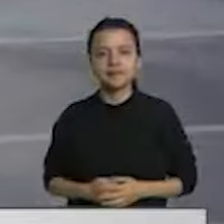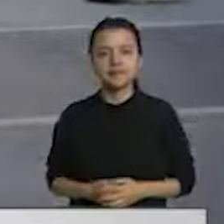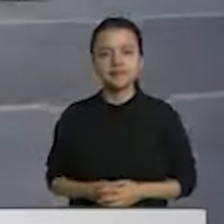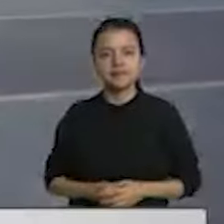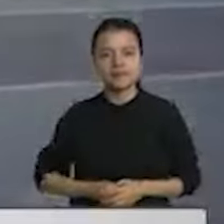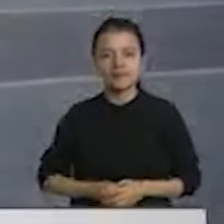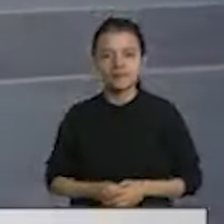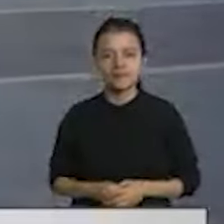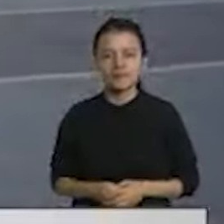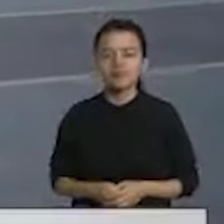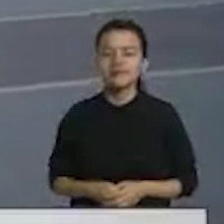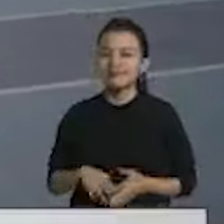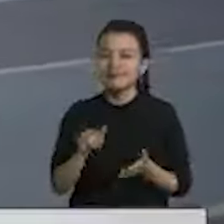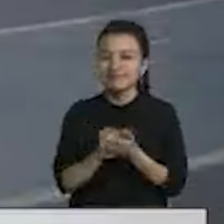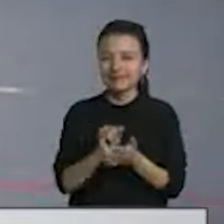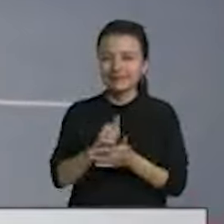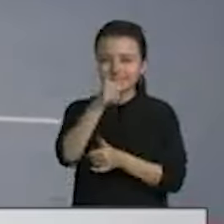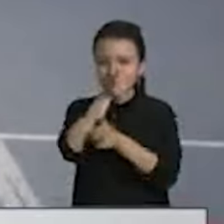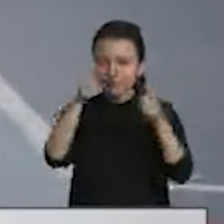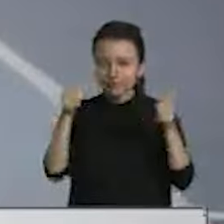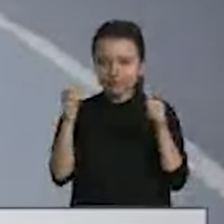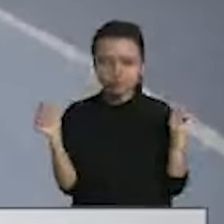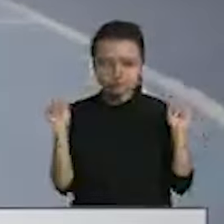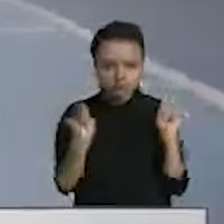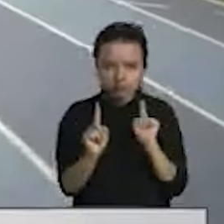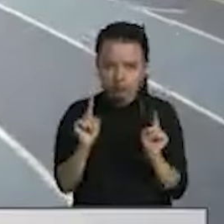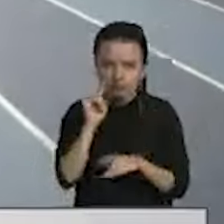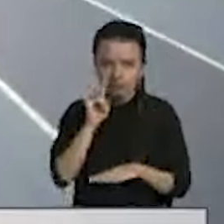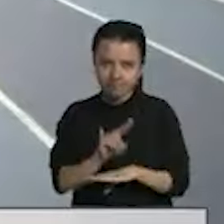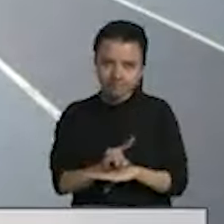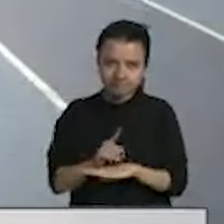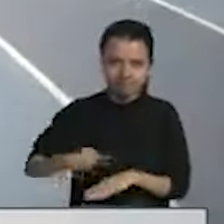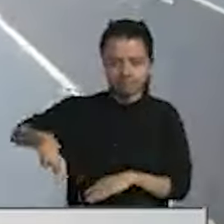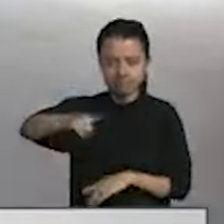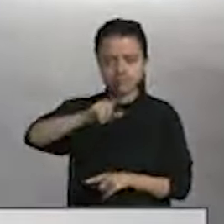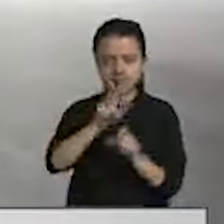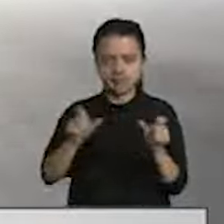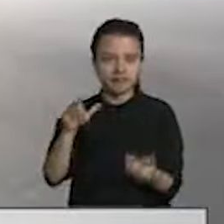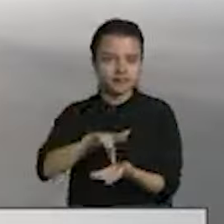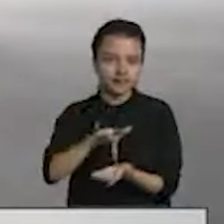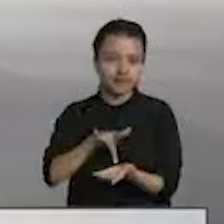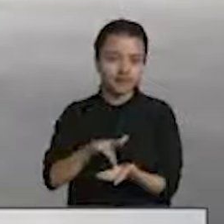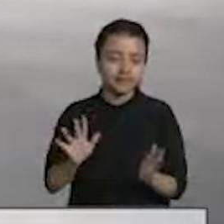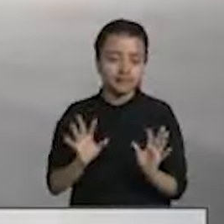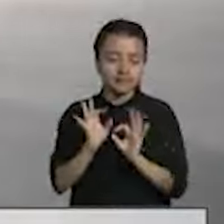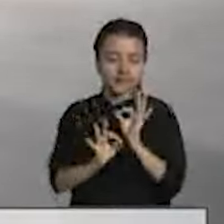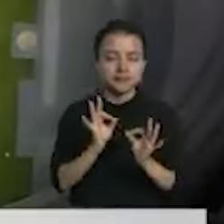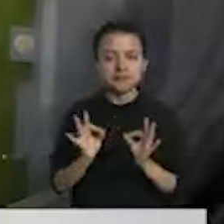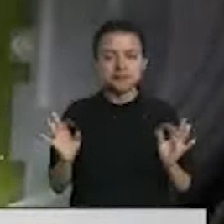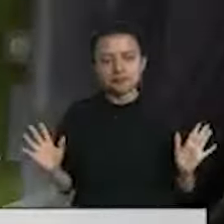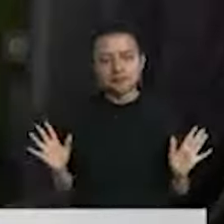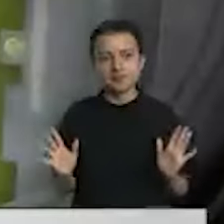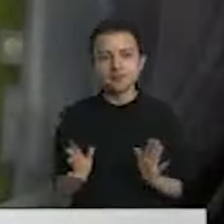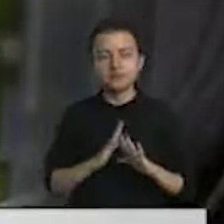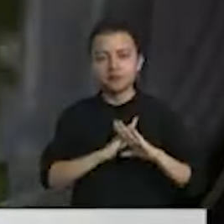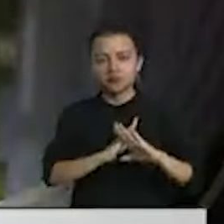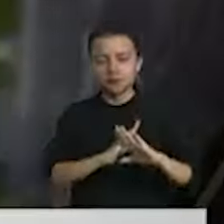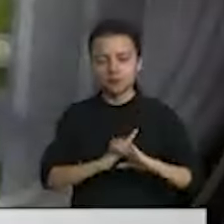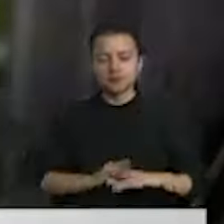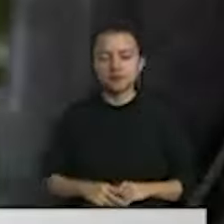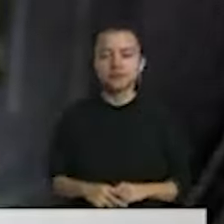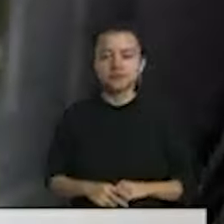autoridades de la capital del Valle del Cauca realizarán acompañamiento permanente a los deportistas que asistan a este escenario deportivo para garantizar